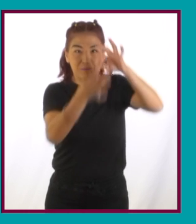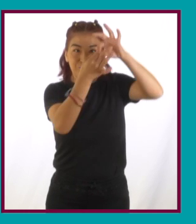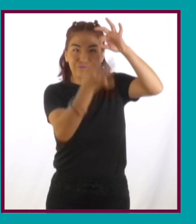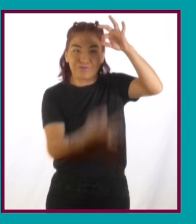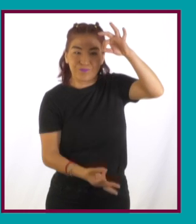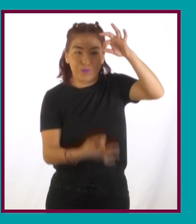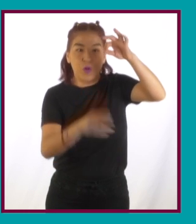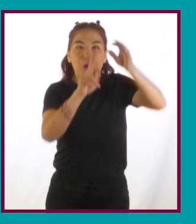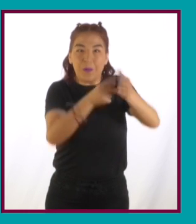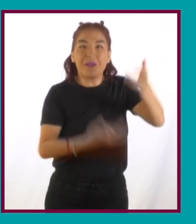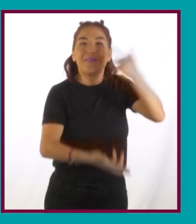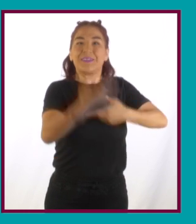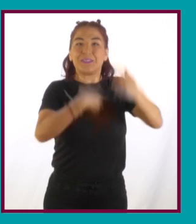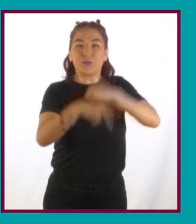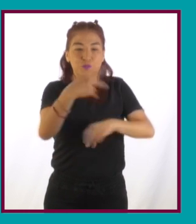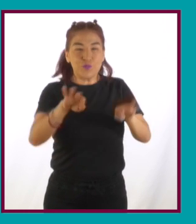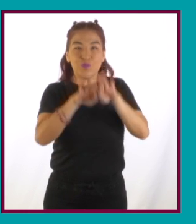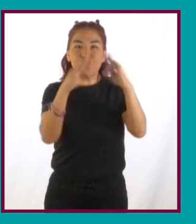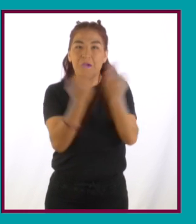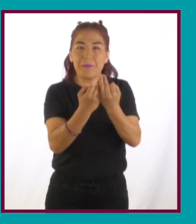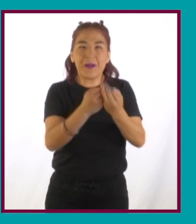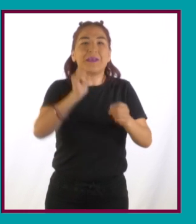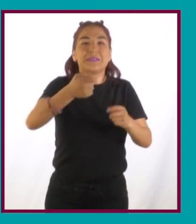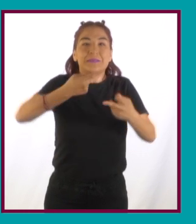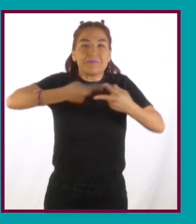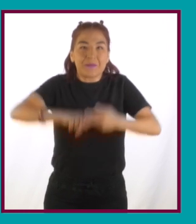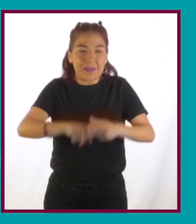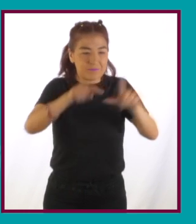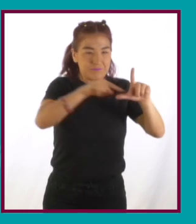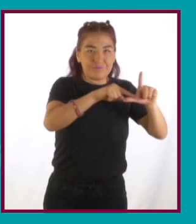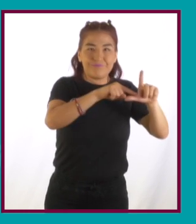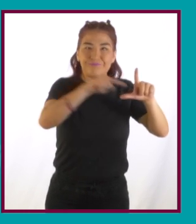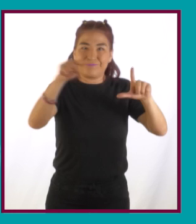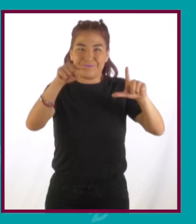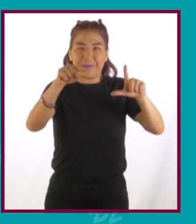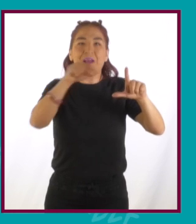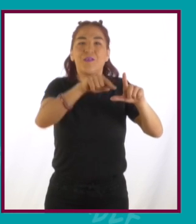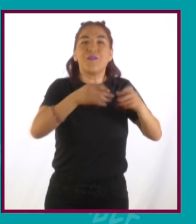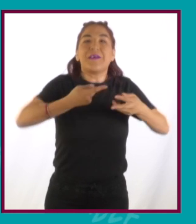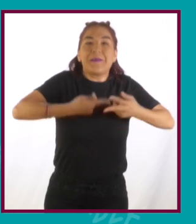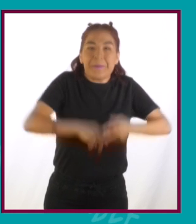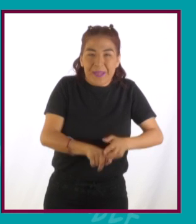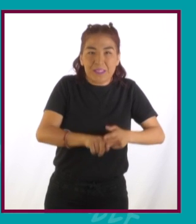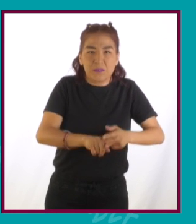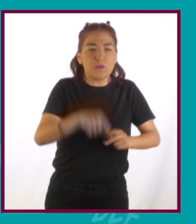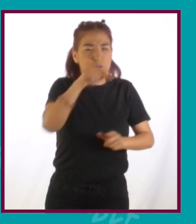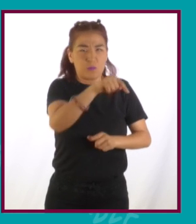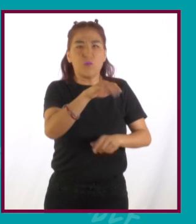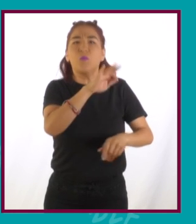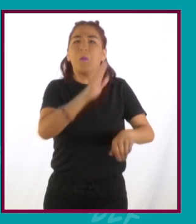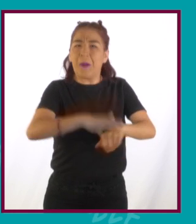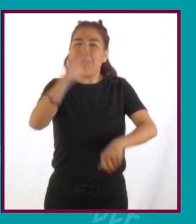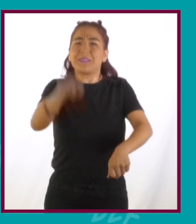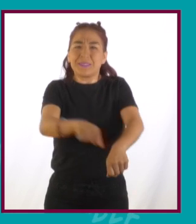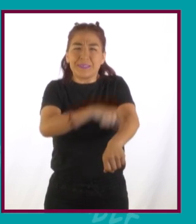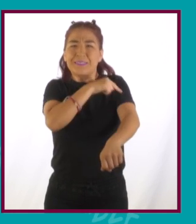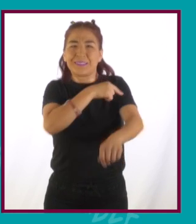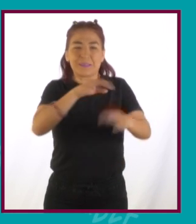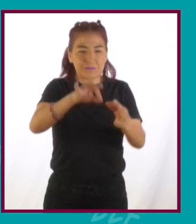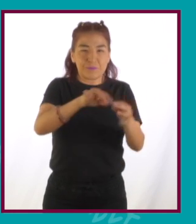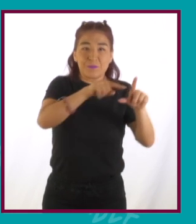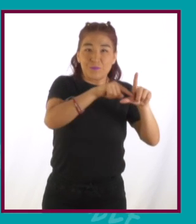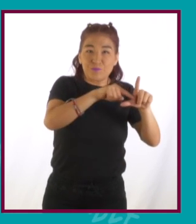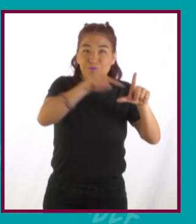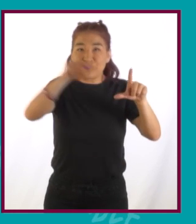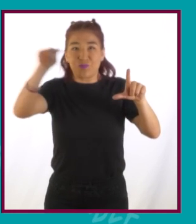y la capacidad de regresar a su forma original, nos surge en un inicio una línea recta. ¿Tú crees que esa línea se